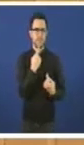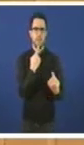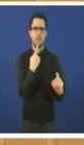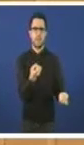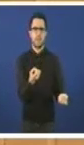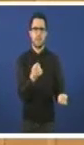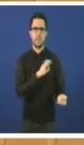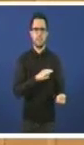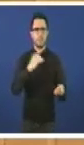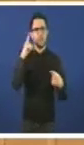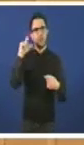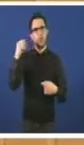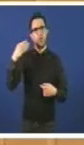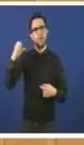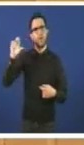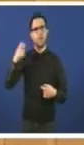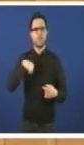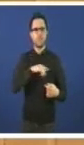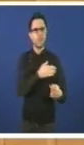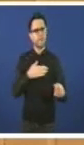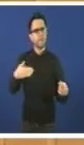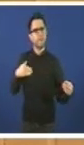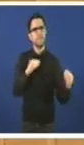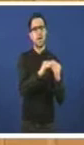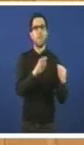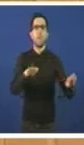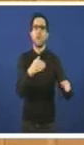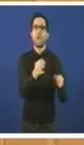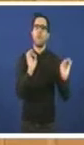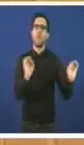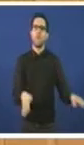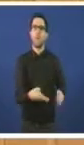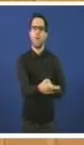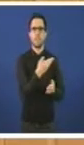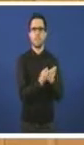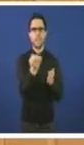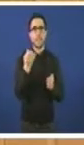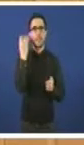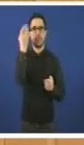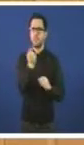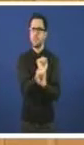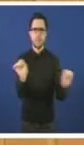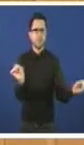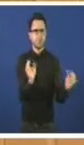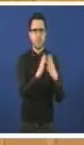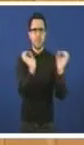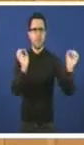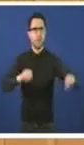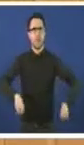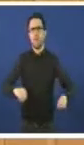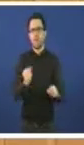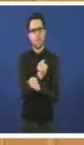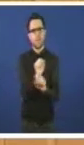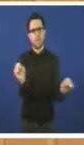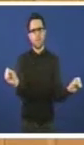dispuestos a llegar a un consenso pero evidentemente tal como planteaba usted a su iniciativa es absolutamente imposible en realidad lo que falta